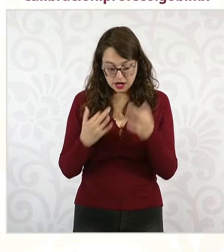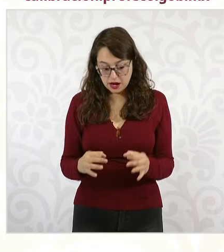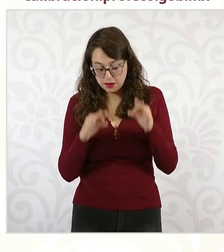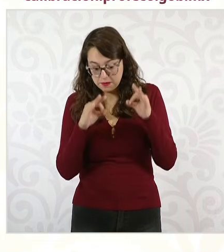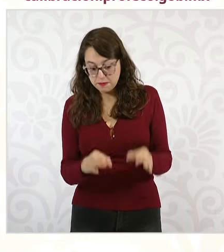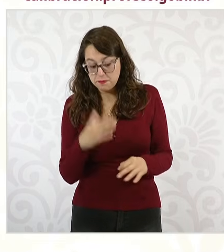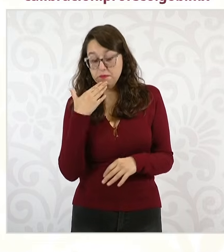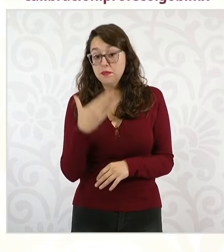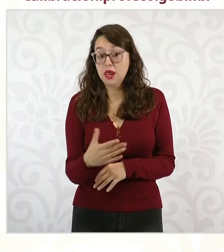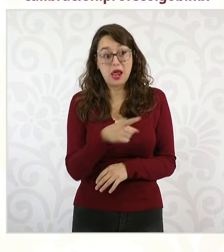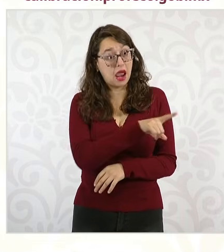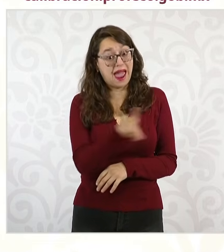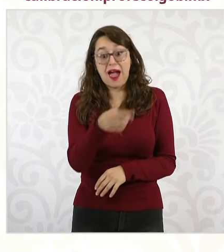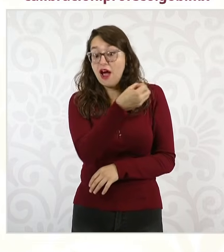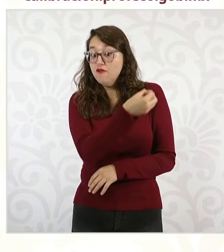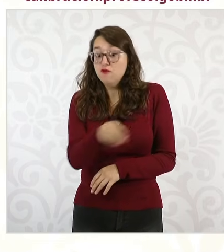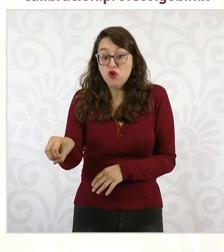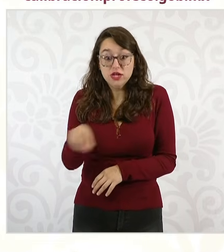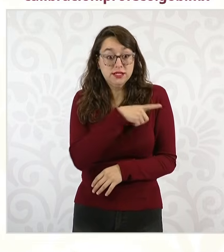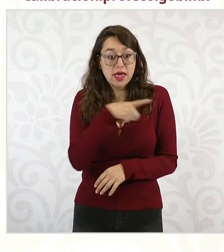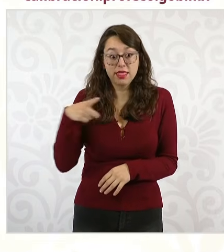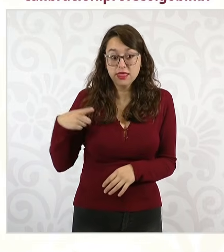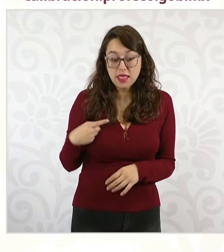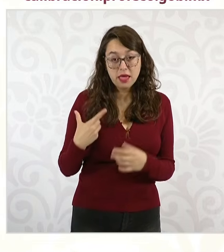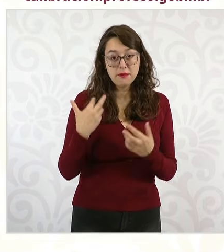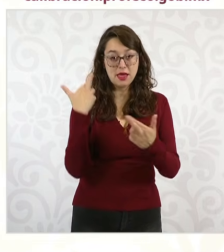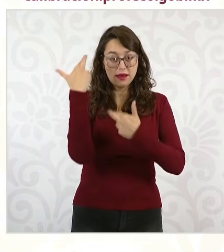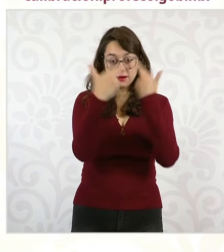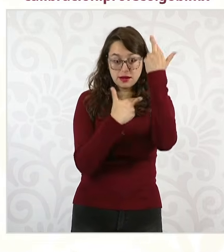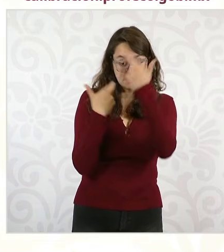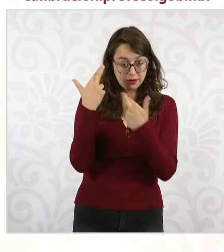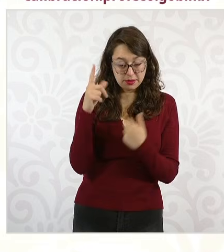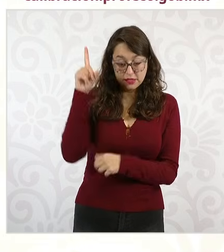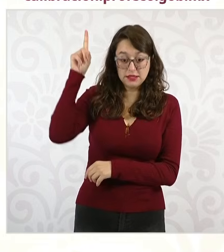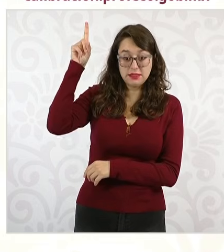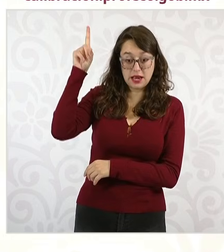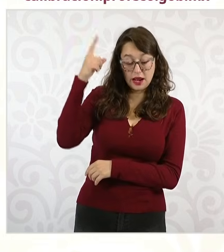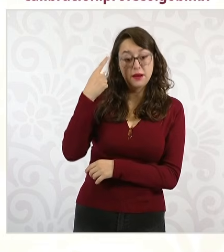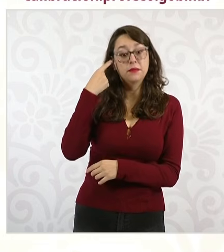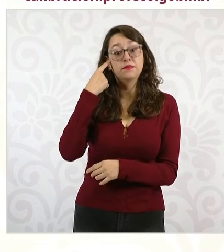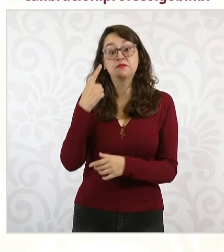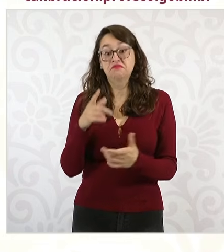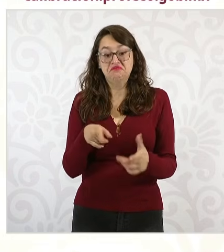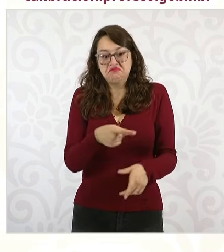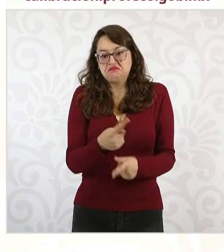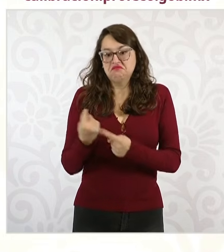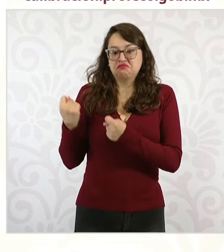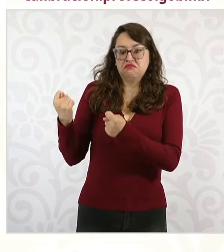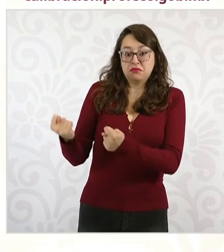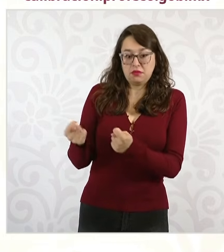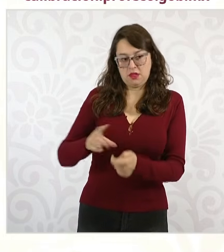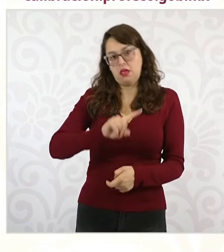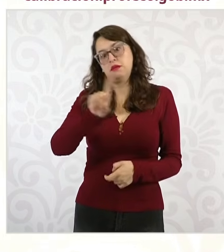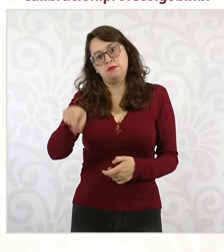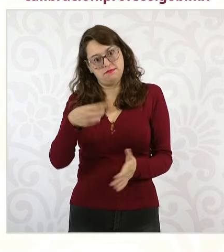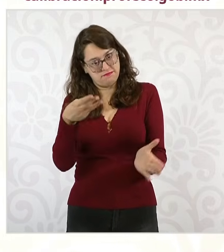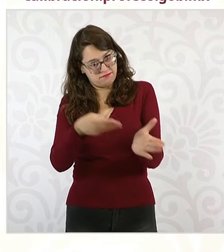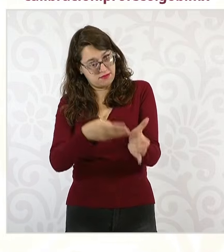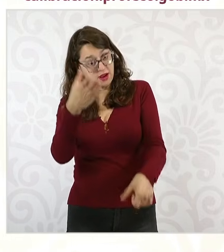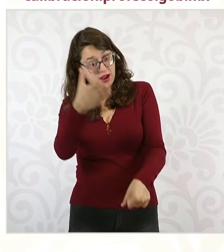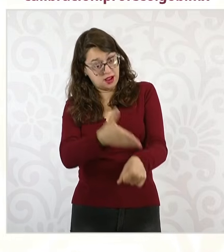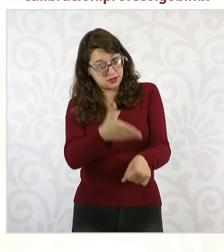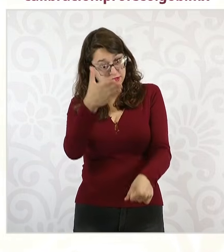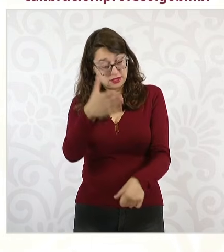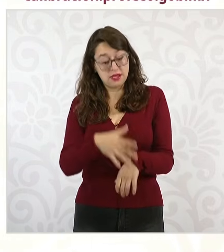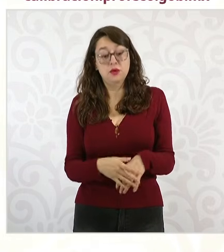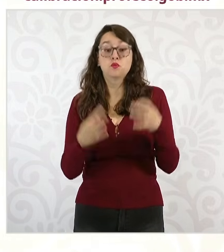calibracionprofeco.gov.mx. Recordar, es una obligación para todas y para todos, hay que evitar sanciones por incumplimiento y es muy importante que